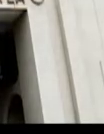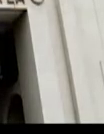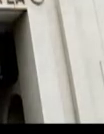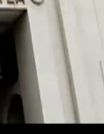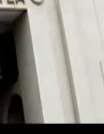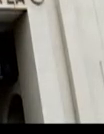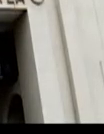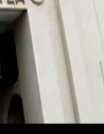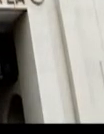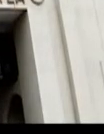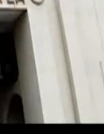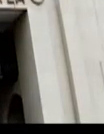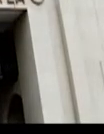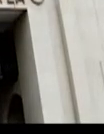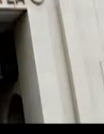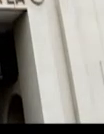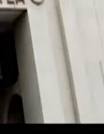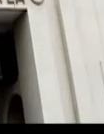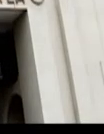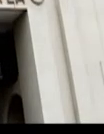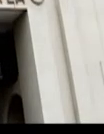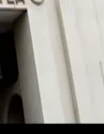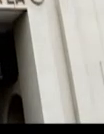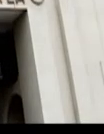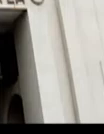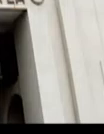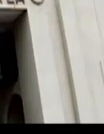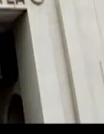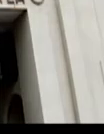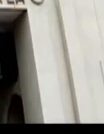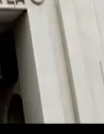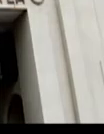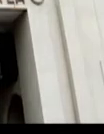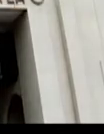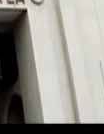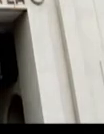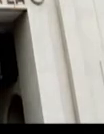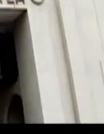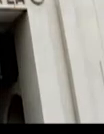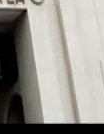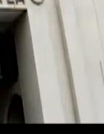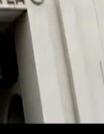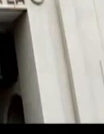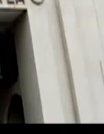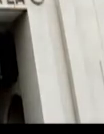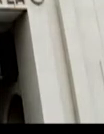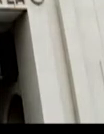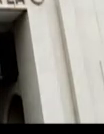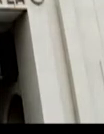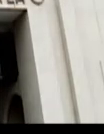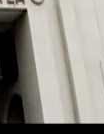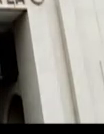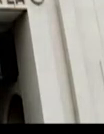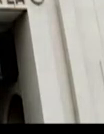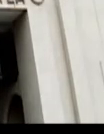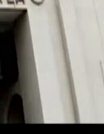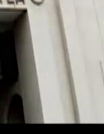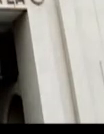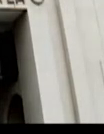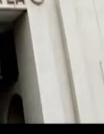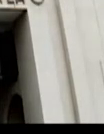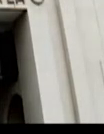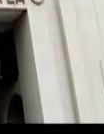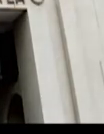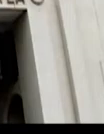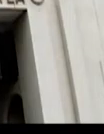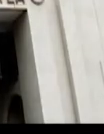Interfaz, amigos de Televisión Educativa, seguimos aquí en este maravilloso recinto futbolístico, el Estadio Pacaembu. Y seguimos en